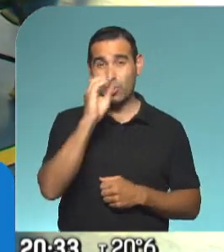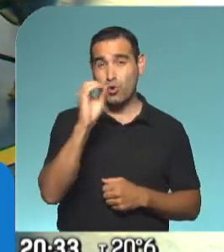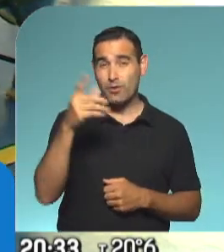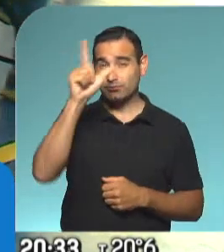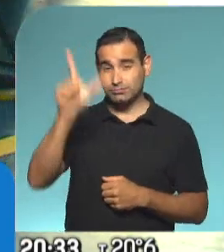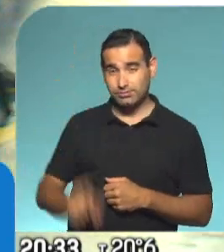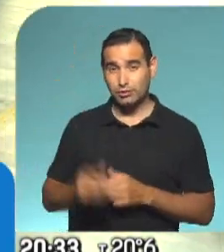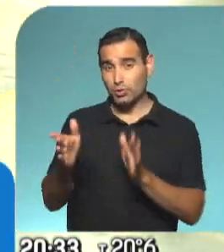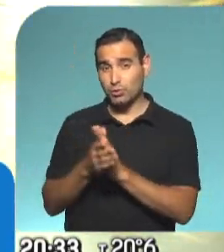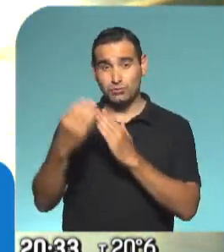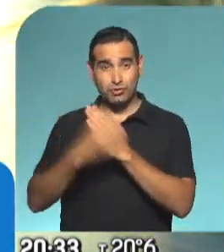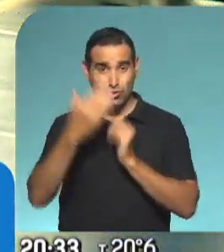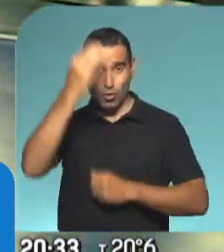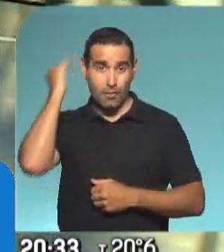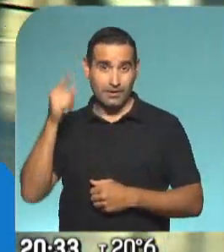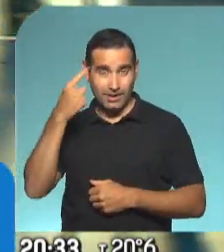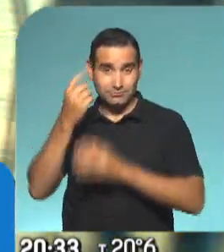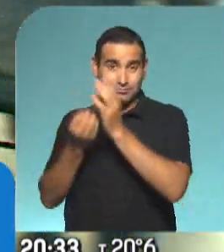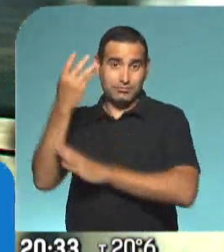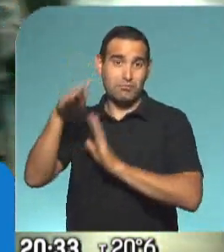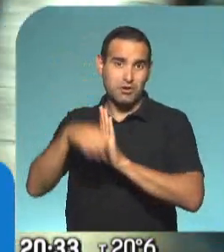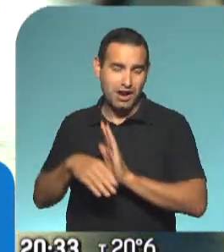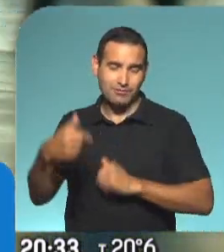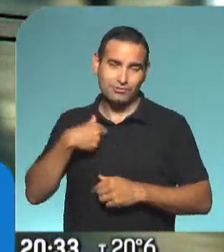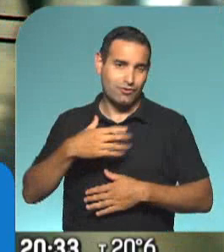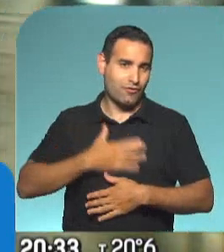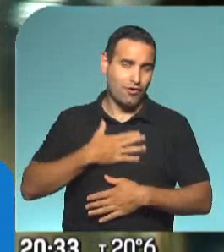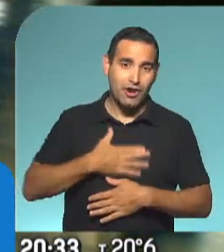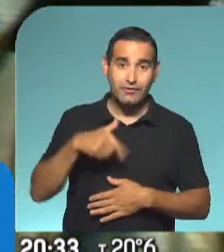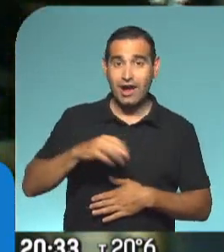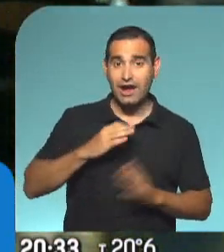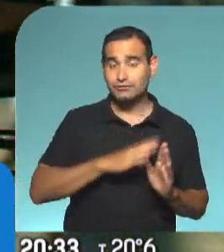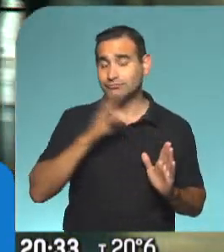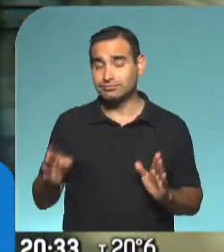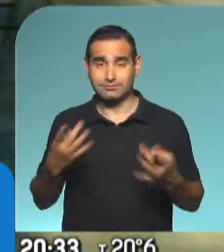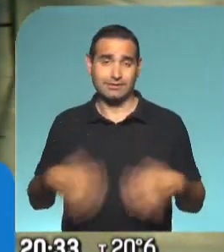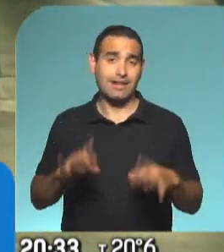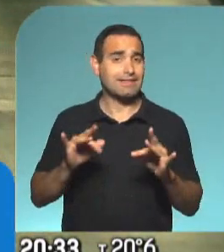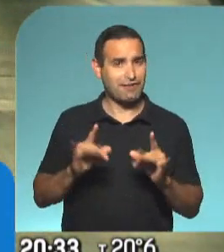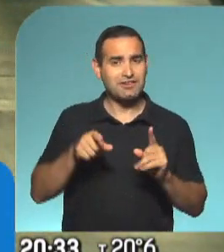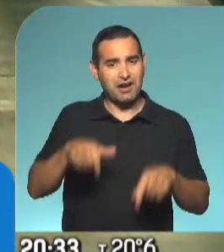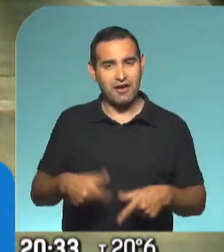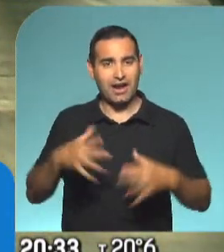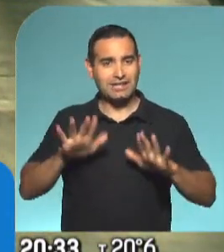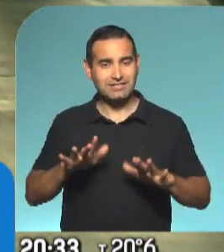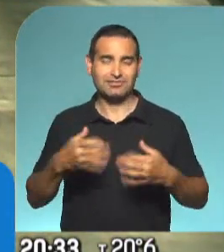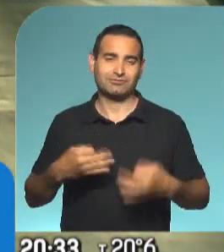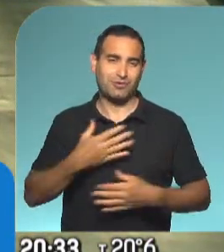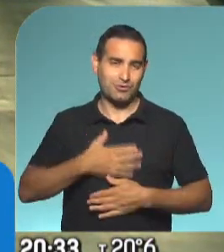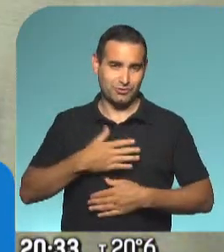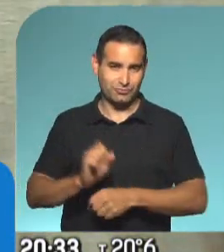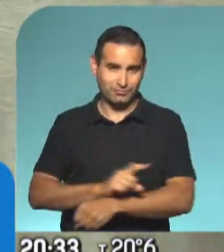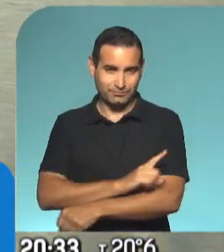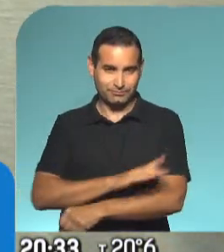lado del ministro Guzmán, que fue uno de los ideólogos de este programa, para mí es un placer, en un año tan difícil, poder terminarlo de esta manera, me llena de emoción y de